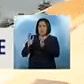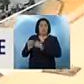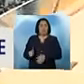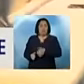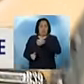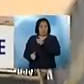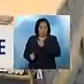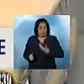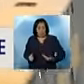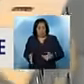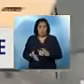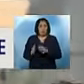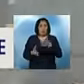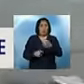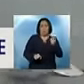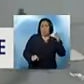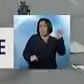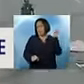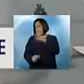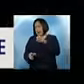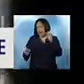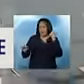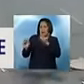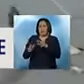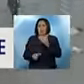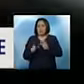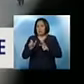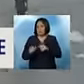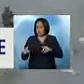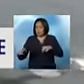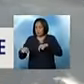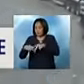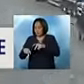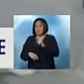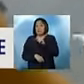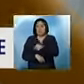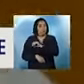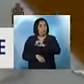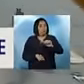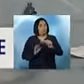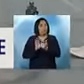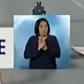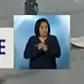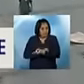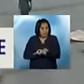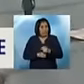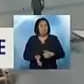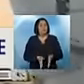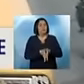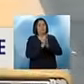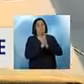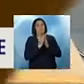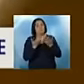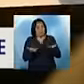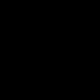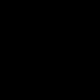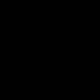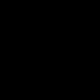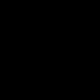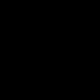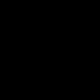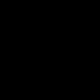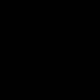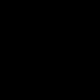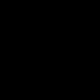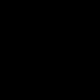además lanzar objetos contra personas que libremente están transitando, es un delito. Y desde aquí invocamos a la calma.